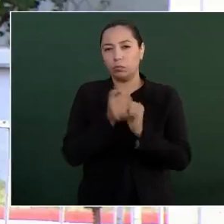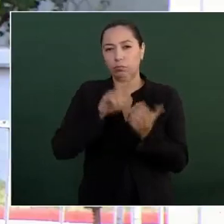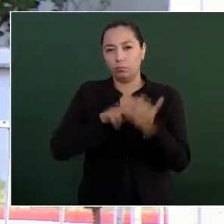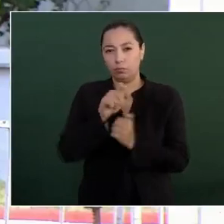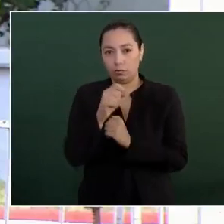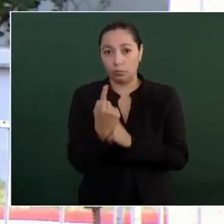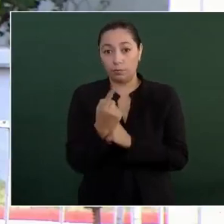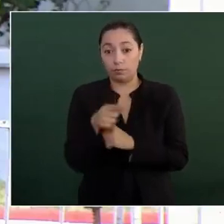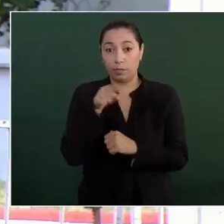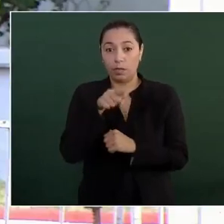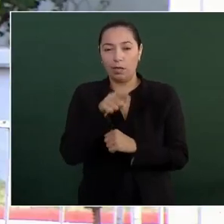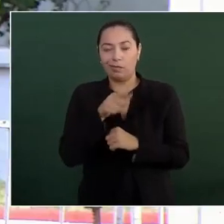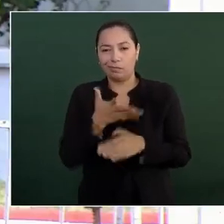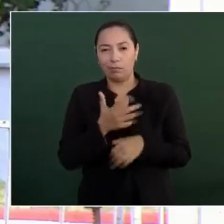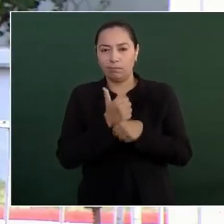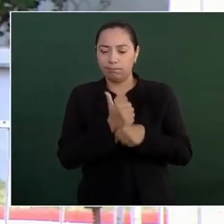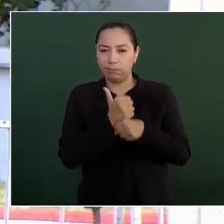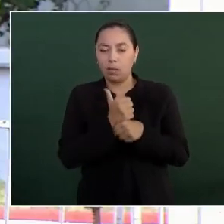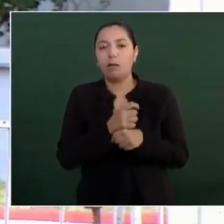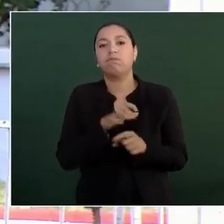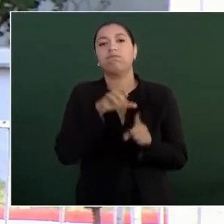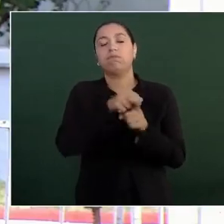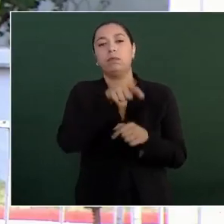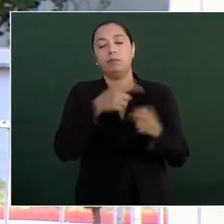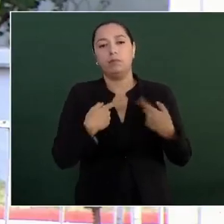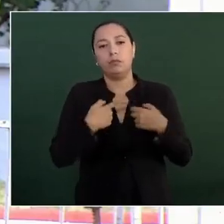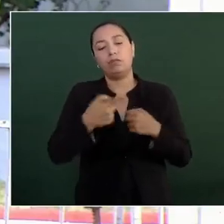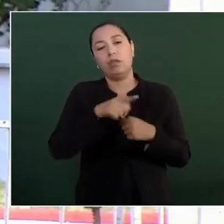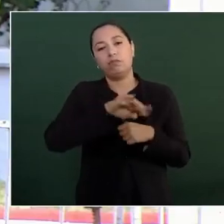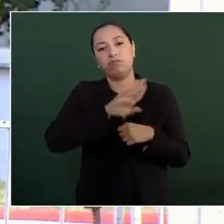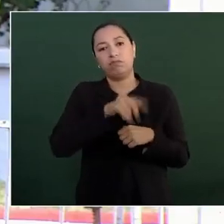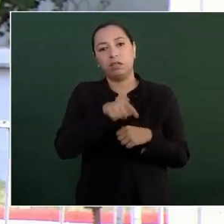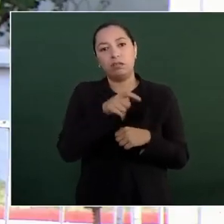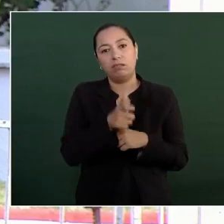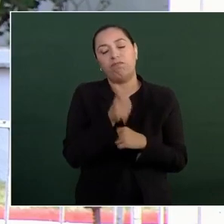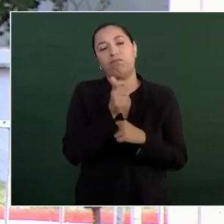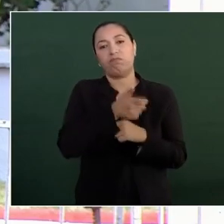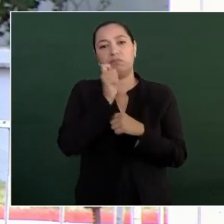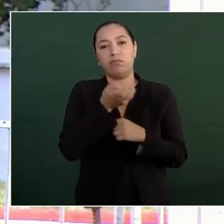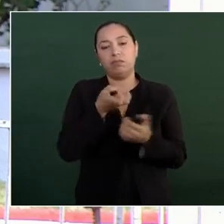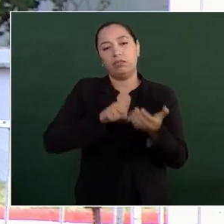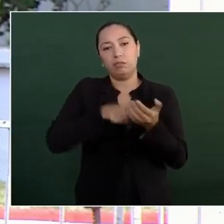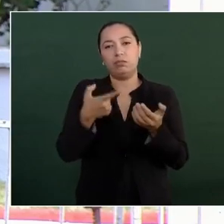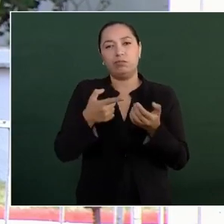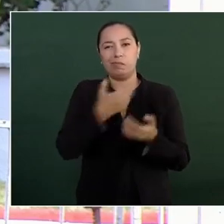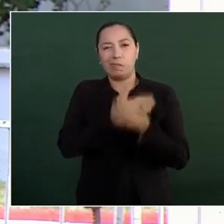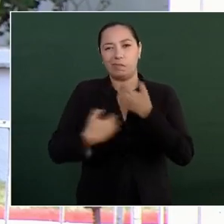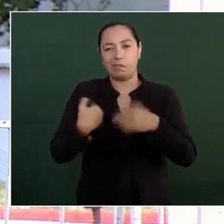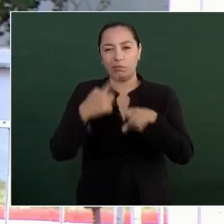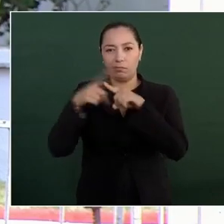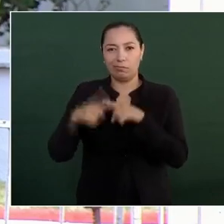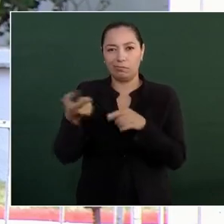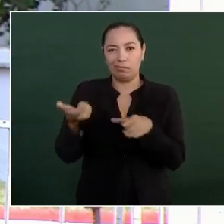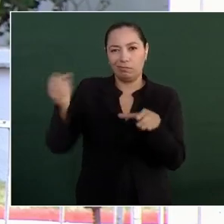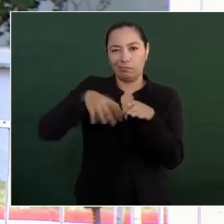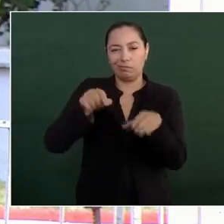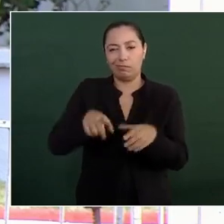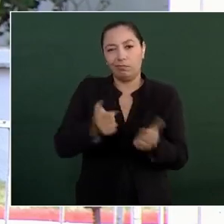víctima, originaria de Tabasco, fue hallada sin vida con un tiro de gracia y desmembrado dentro de un tambo de cemento arrojado al